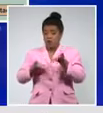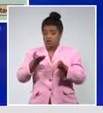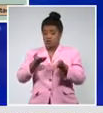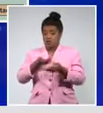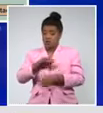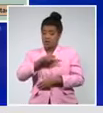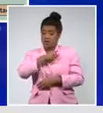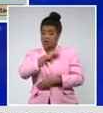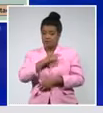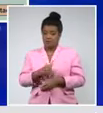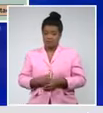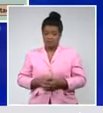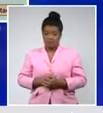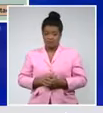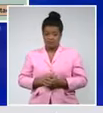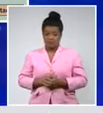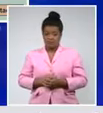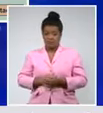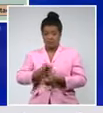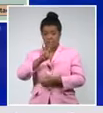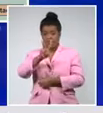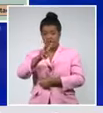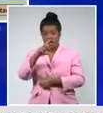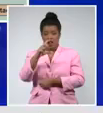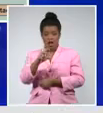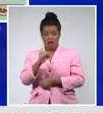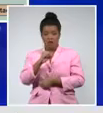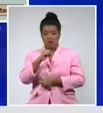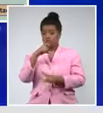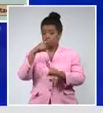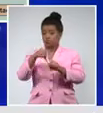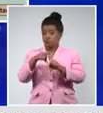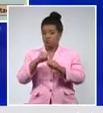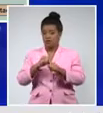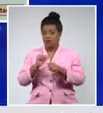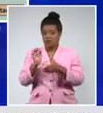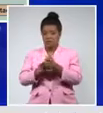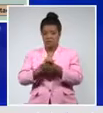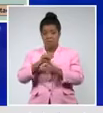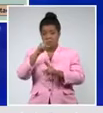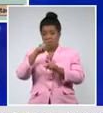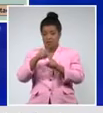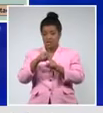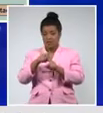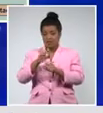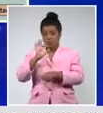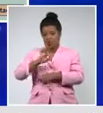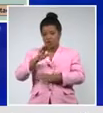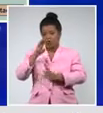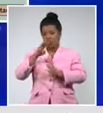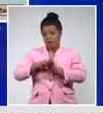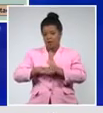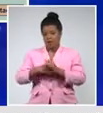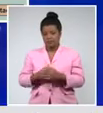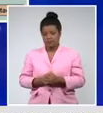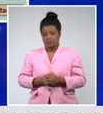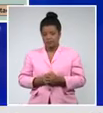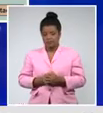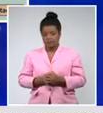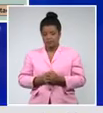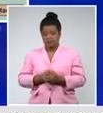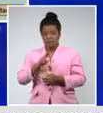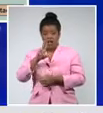anterior. Villa Clara, Las Tunas y Matanzas con las tasas más bajas. Villa Clara 26,4, Las Tunas